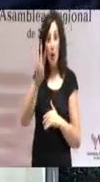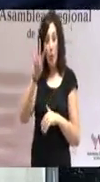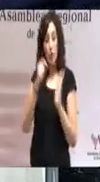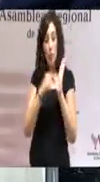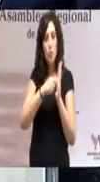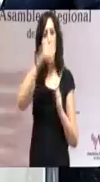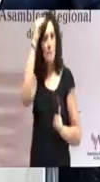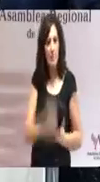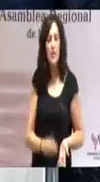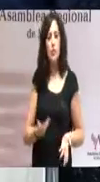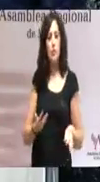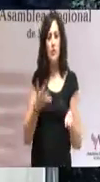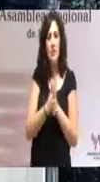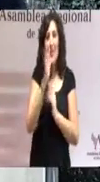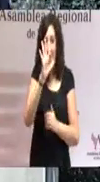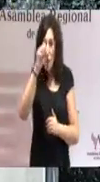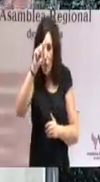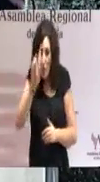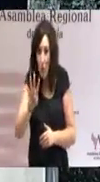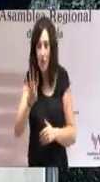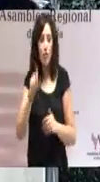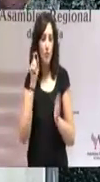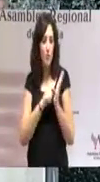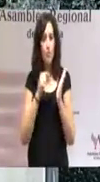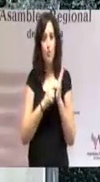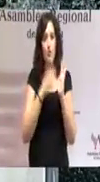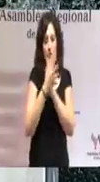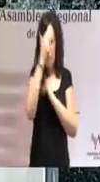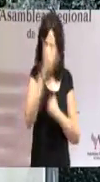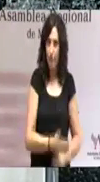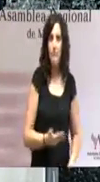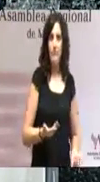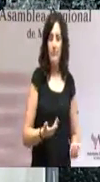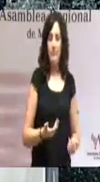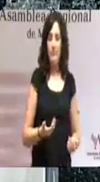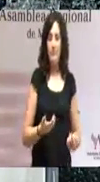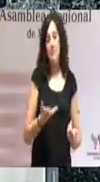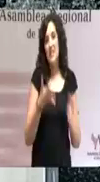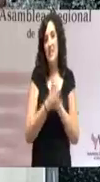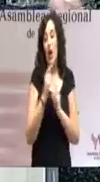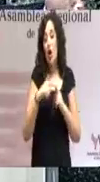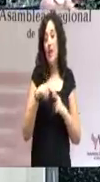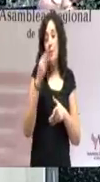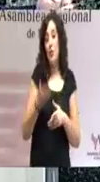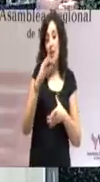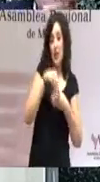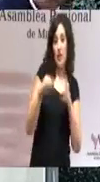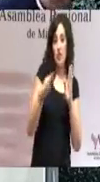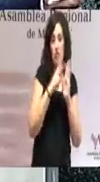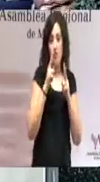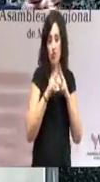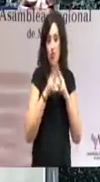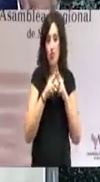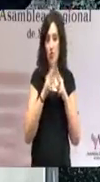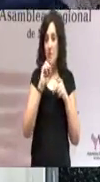puntos. 5,4 puntos. Esto tiene dos cuestiones importantes. Lo primero, el dígito. Y lo